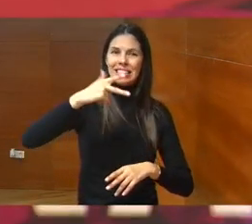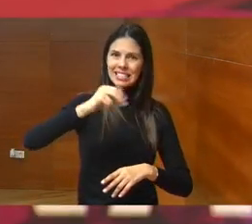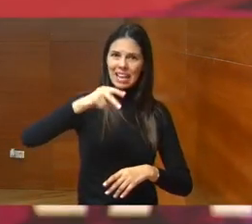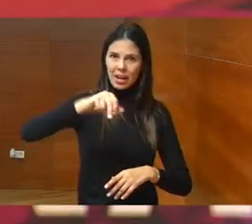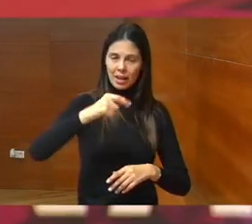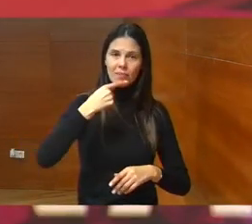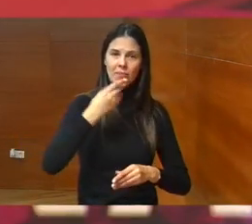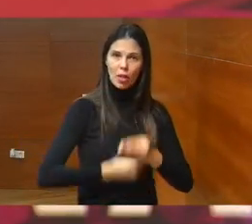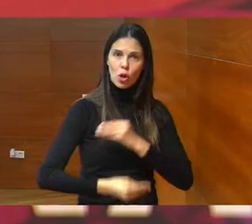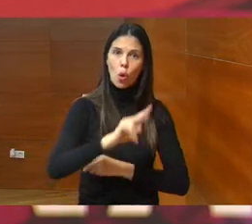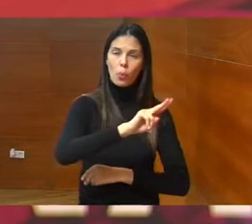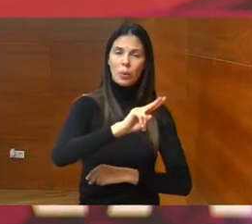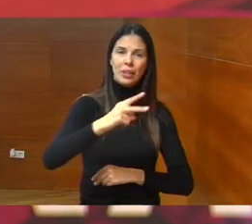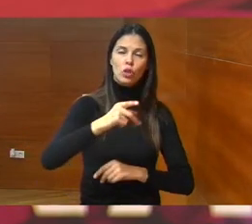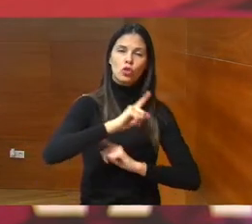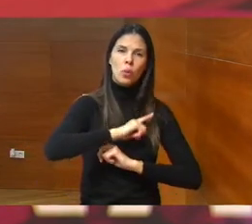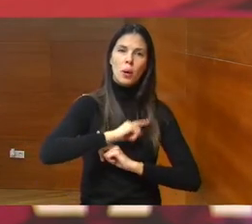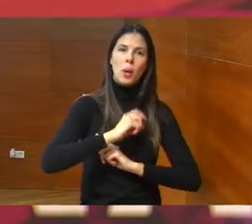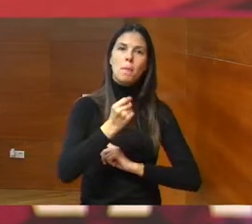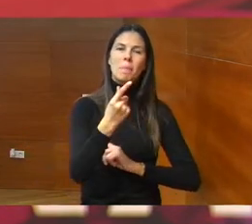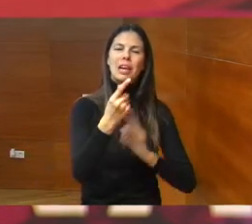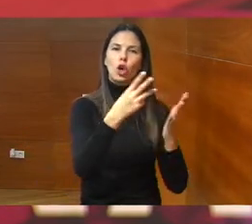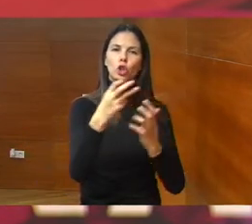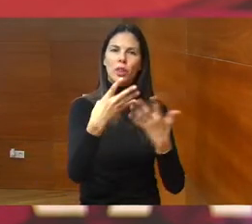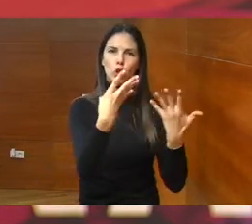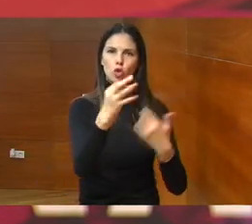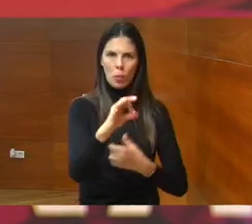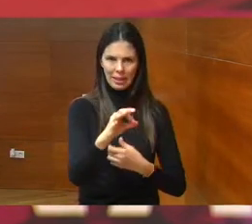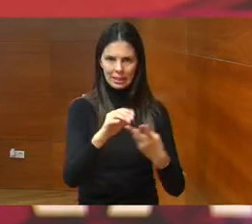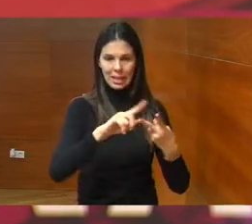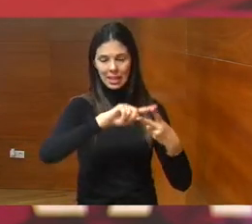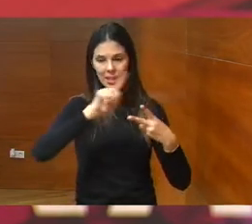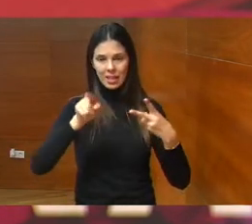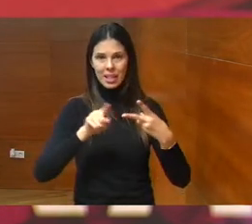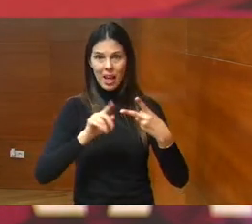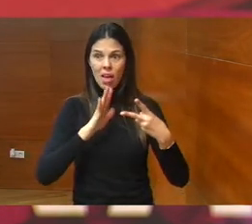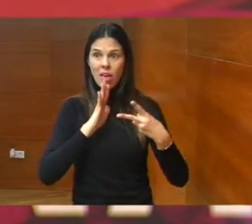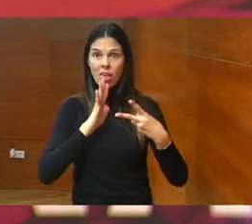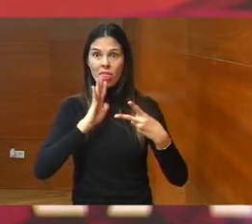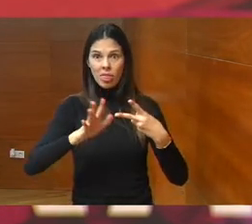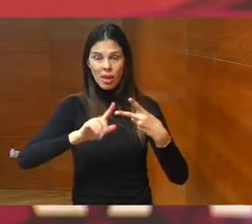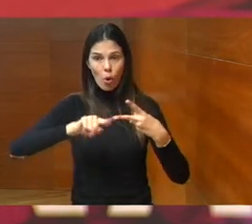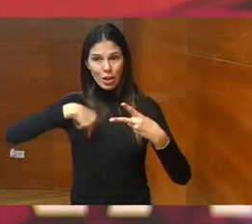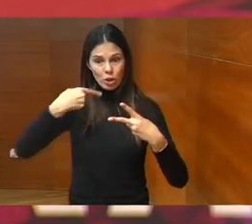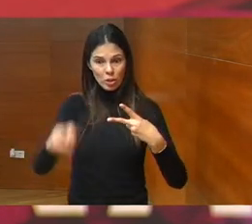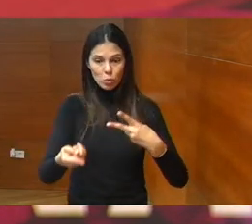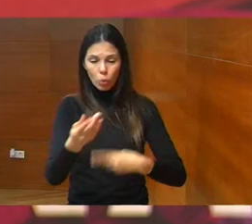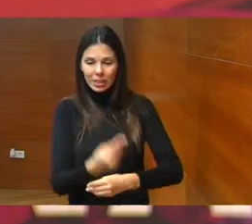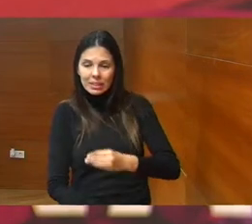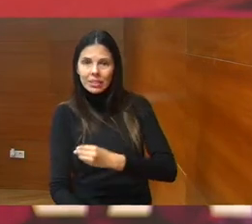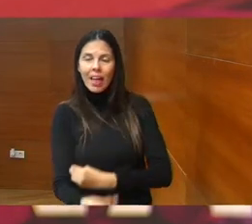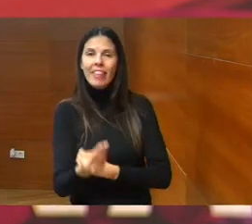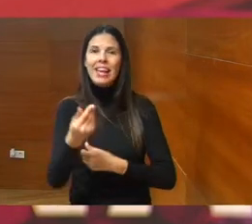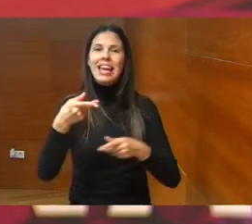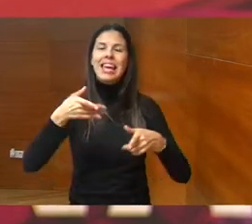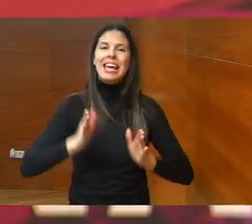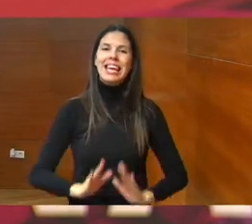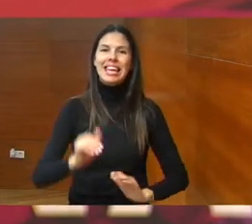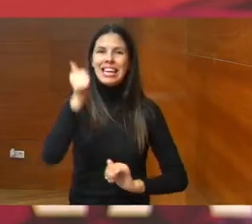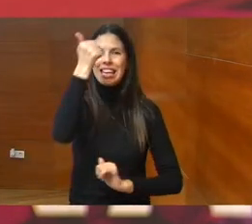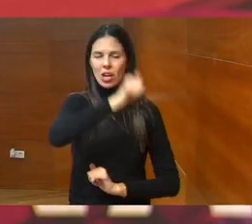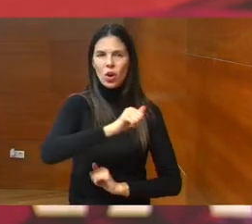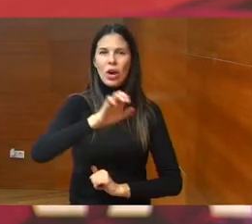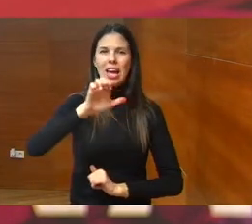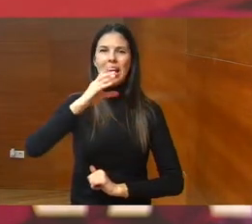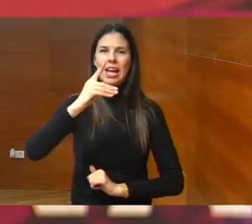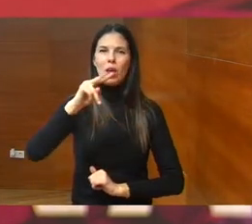vintage de noventa y cinco años más más tarde tenía ningún fillo que Eduardo